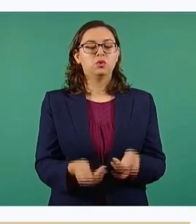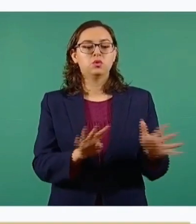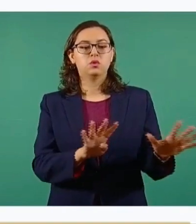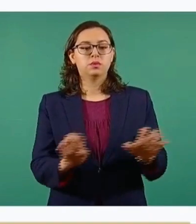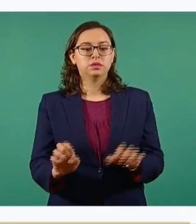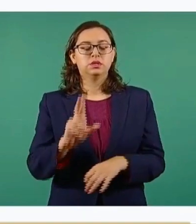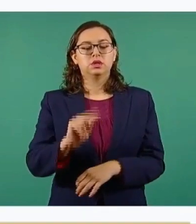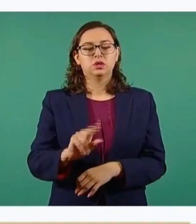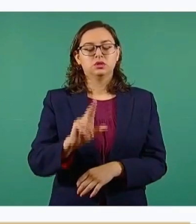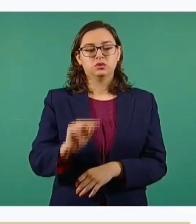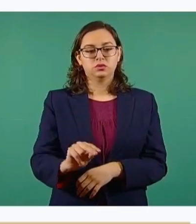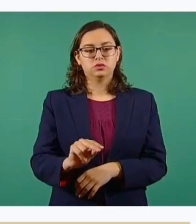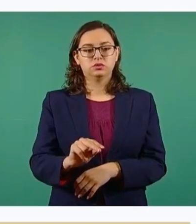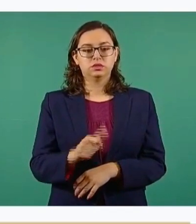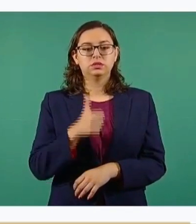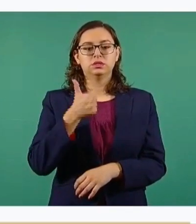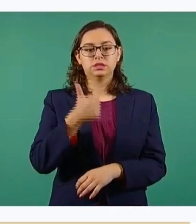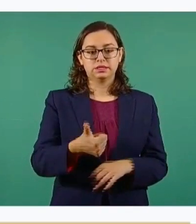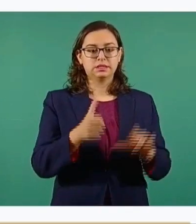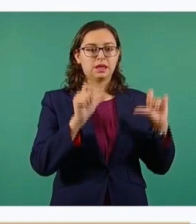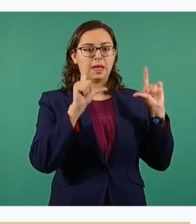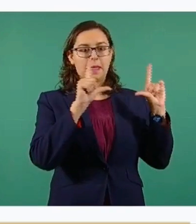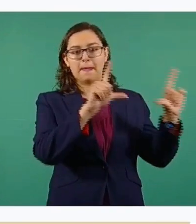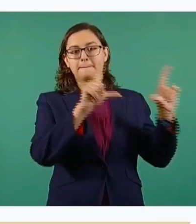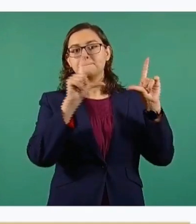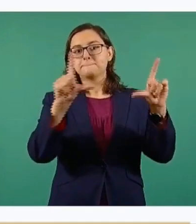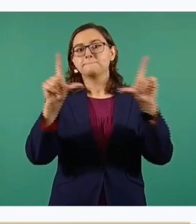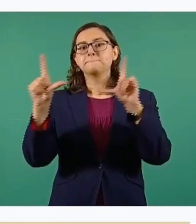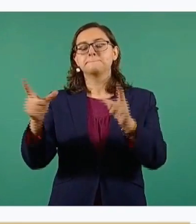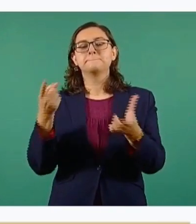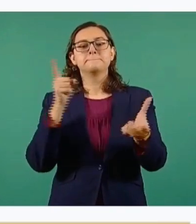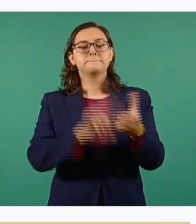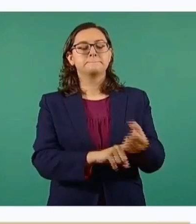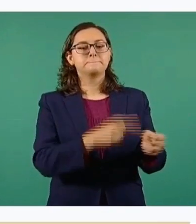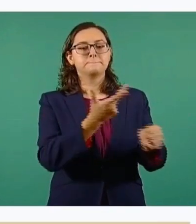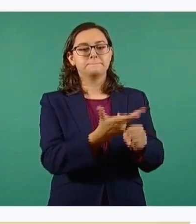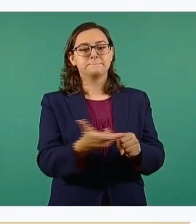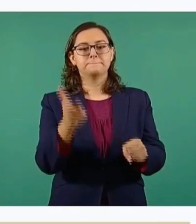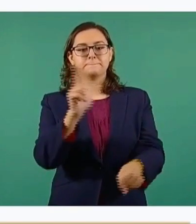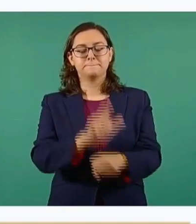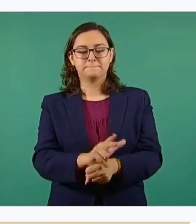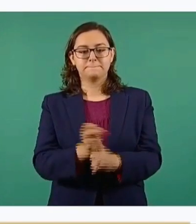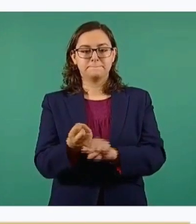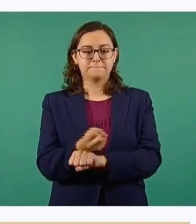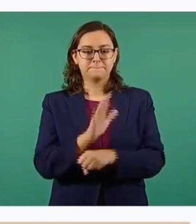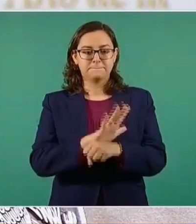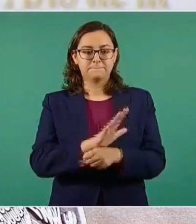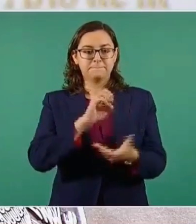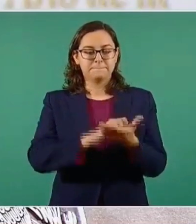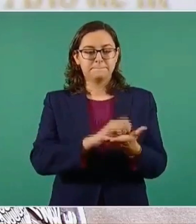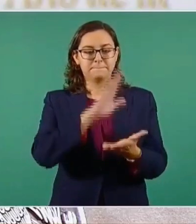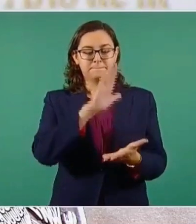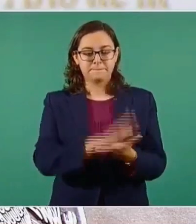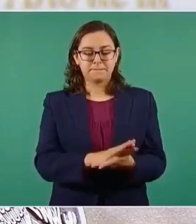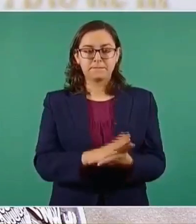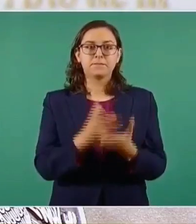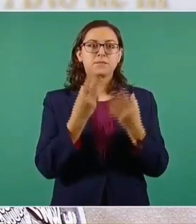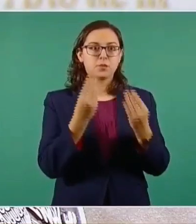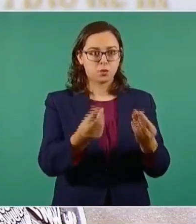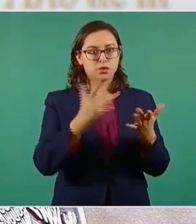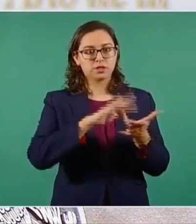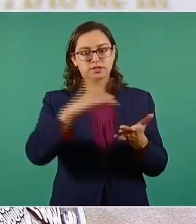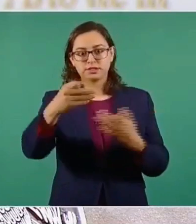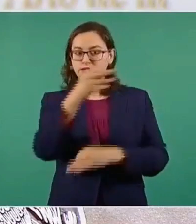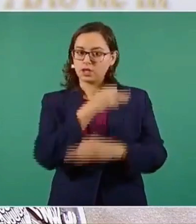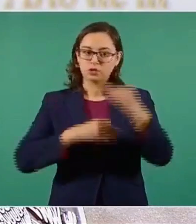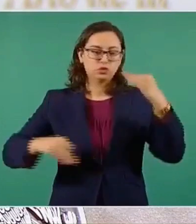986 placas conmemorativas en los hospitales COVID registrados por la Secretaría de Salud. Esto en agradecimiento a